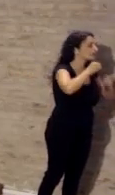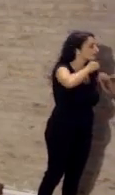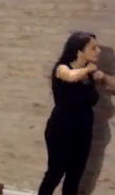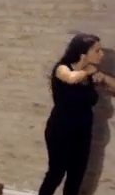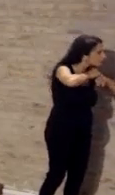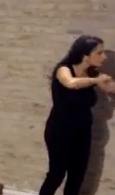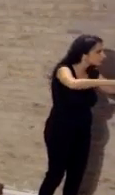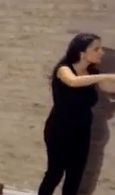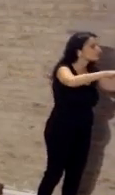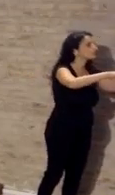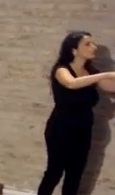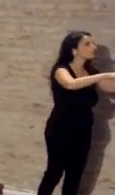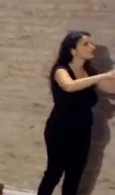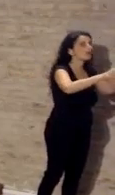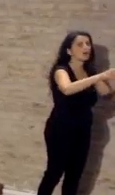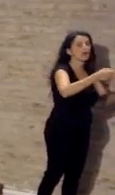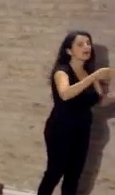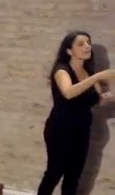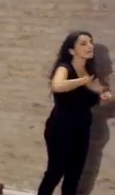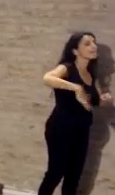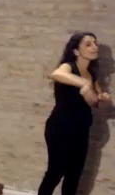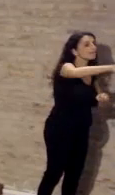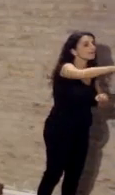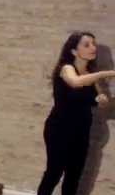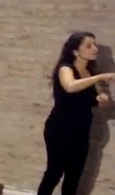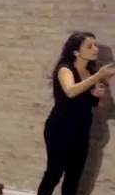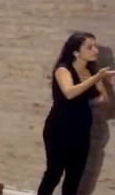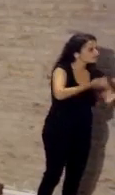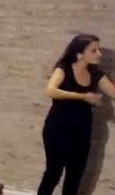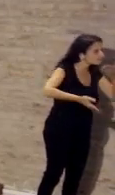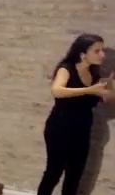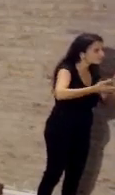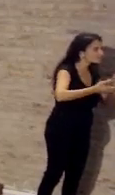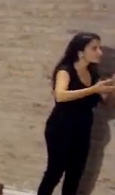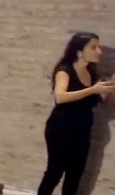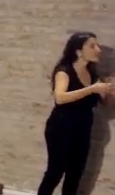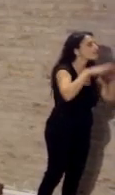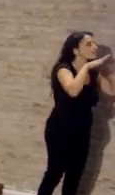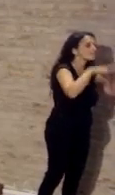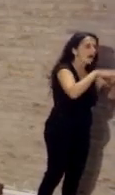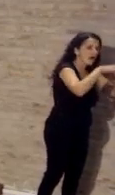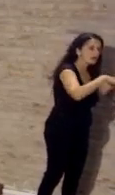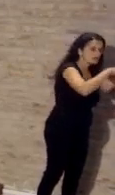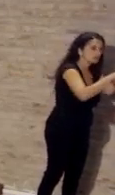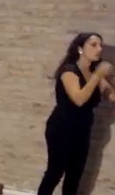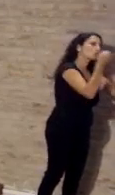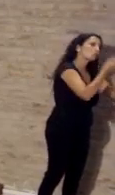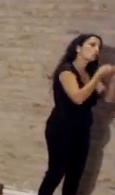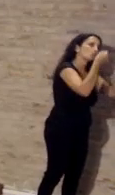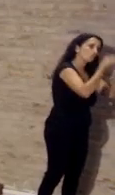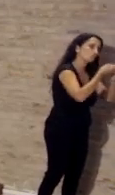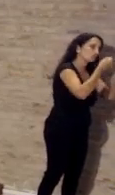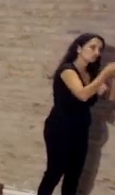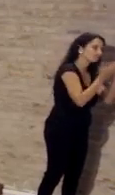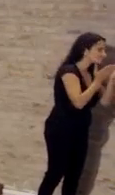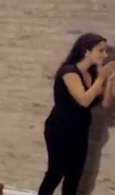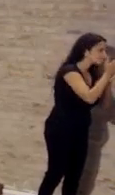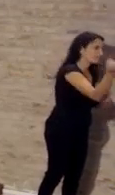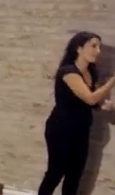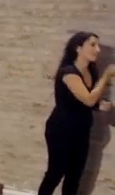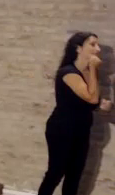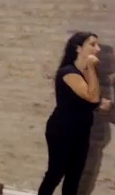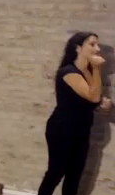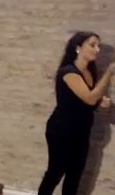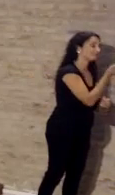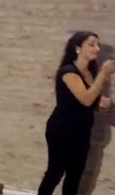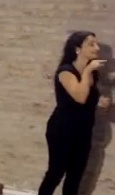importante la difusión sigue siendo importante Estos espacios sigue siendo importante salir a la cle encontrarnos en las marchas y seguir peleando por